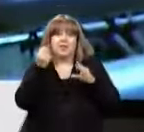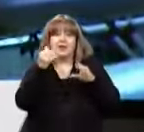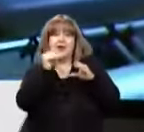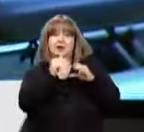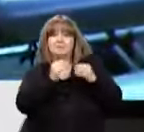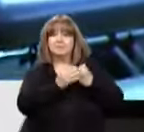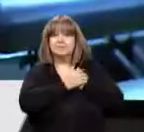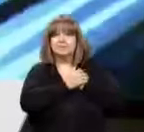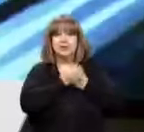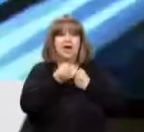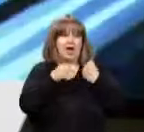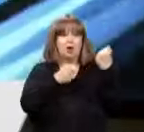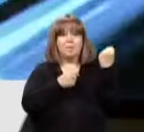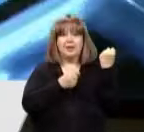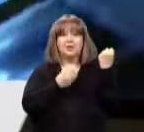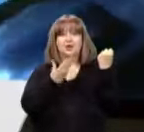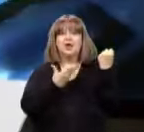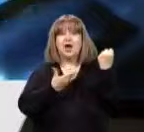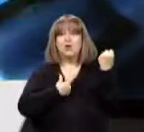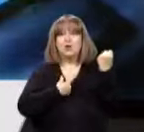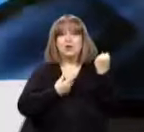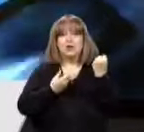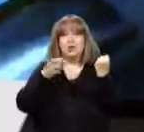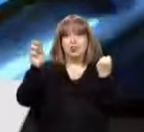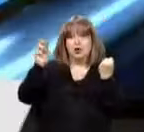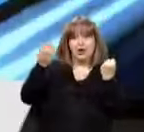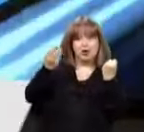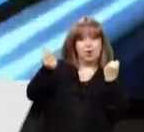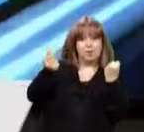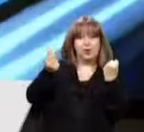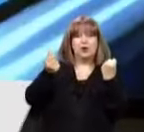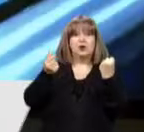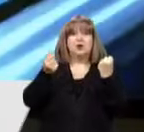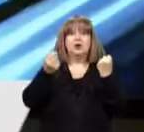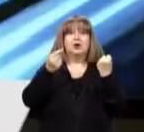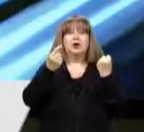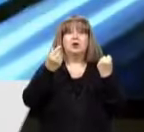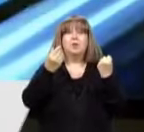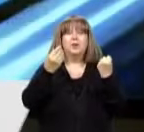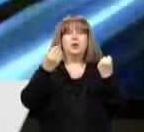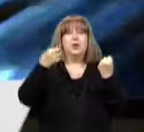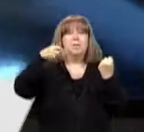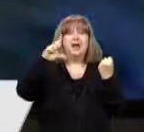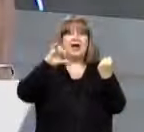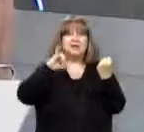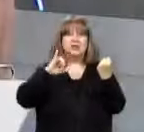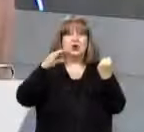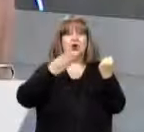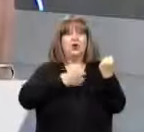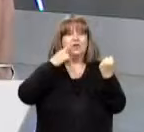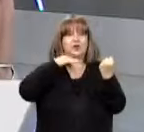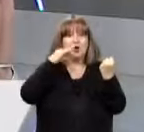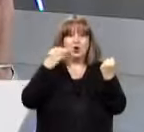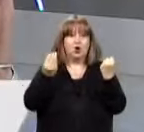Cómo hacer para optimizarlos y también Qué opciones hay de acuerdo a cómo están las tasas cómo está el dólar y las perspectivas hacia el futuro Claro porque también